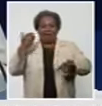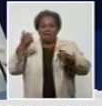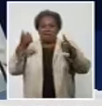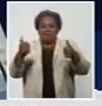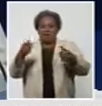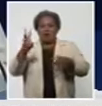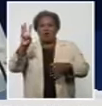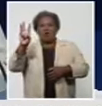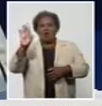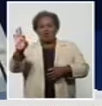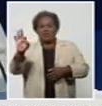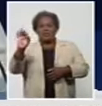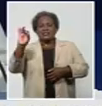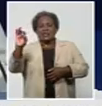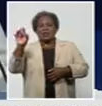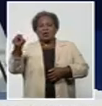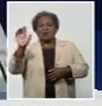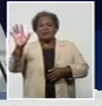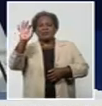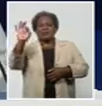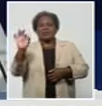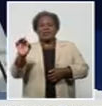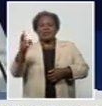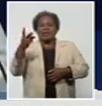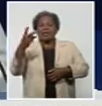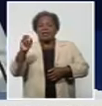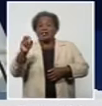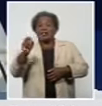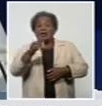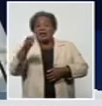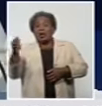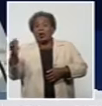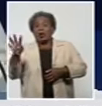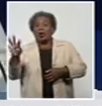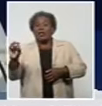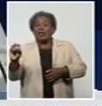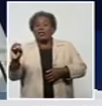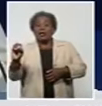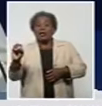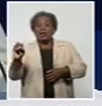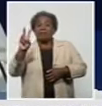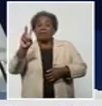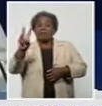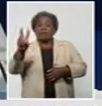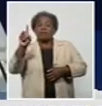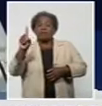87,5%, de 20 a 40 años, 21, o sea, el